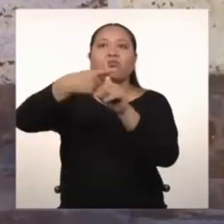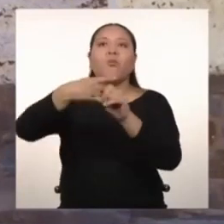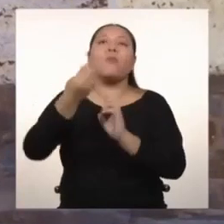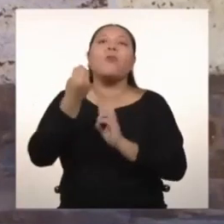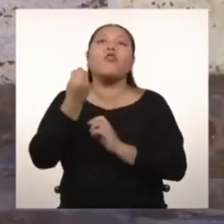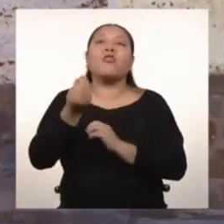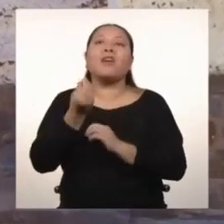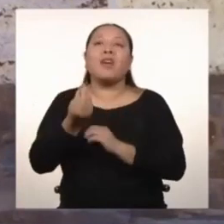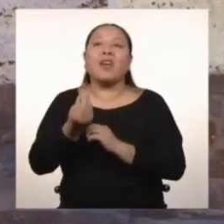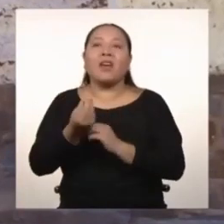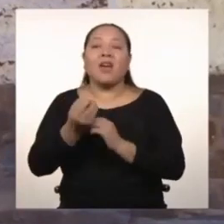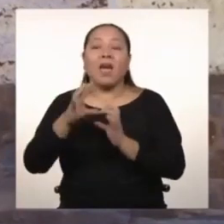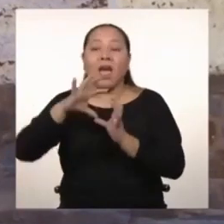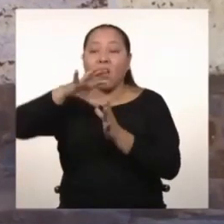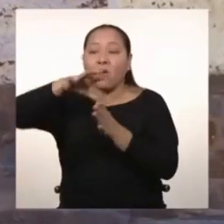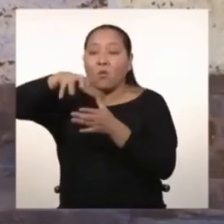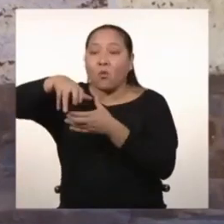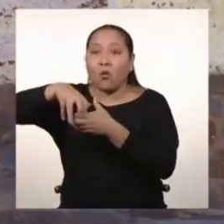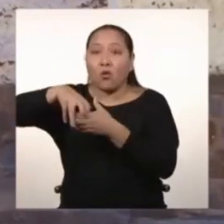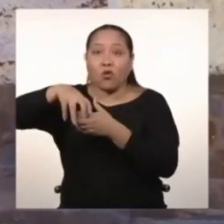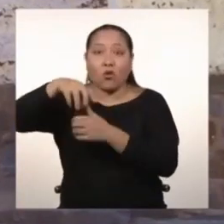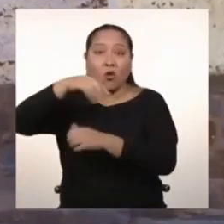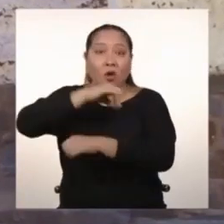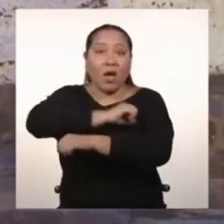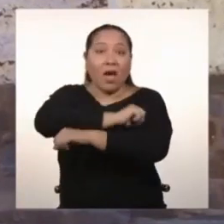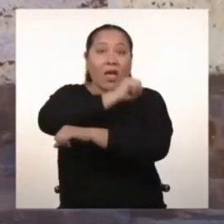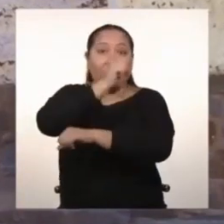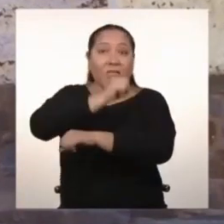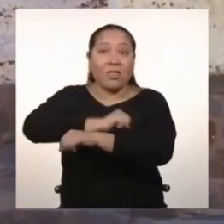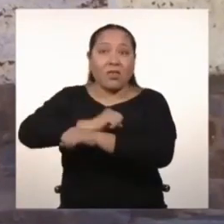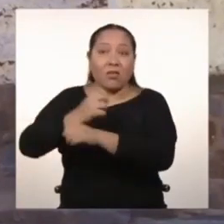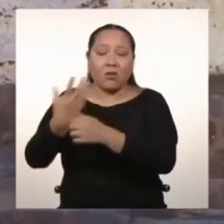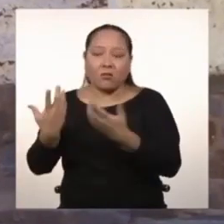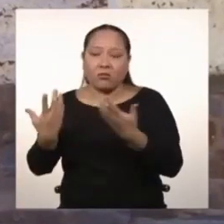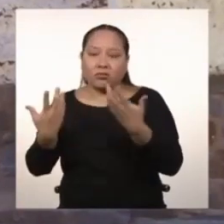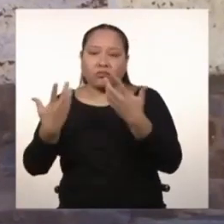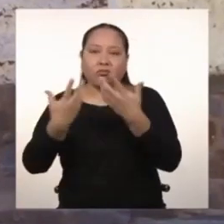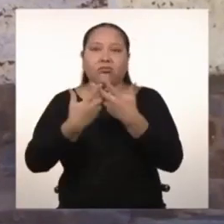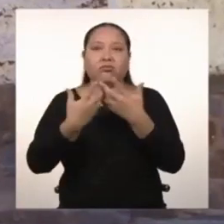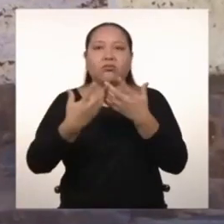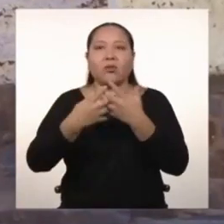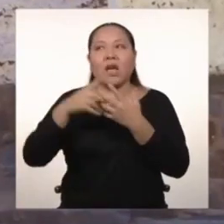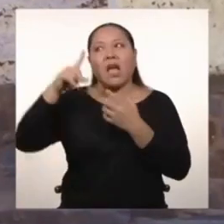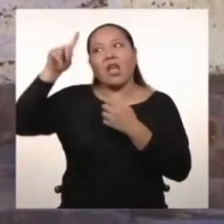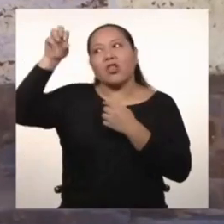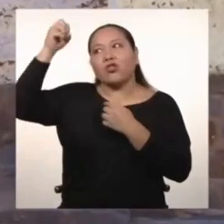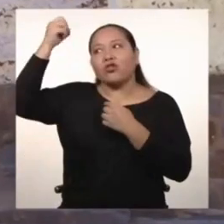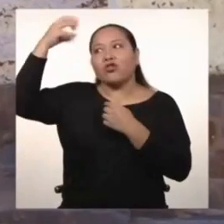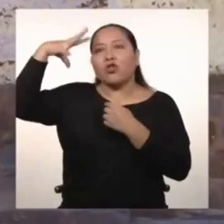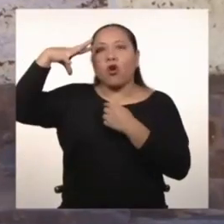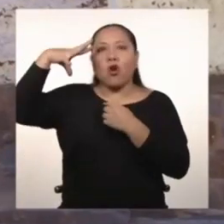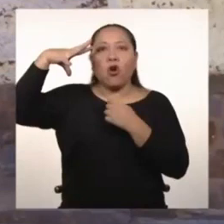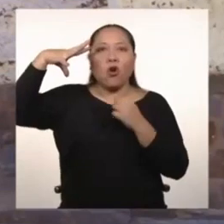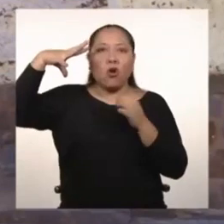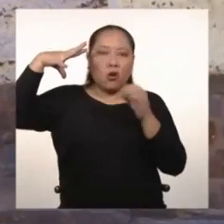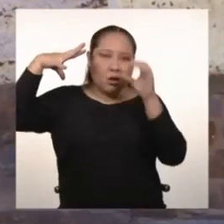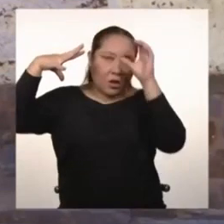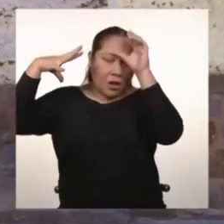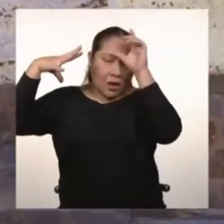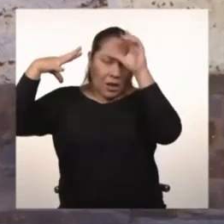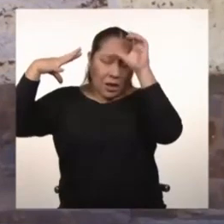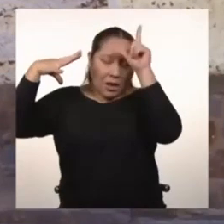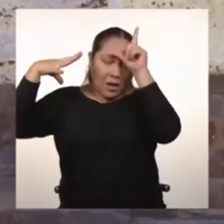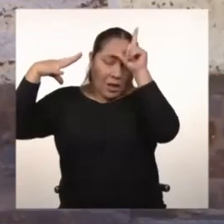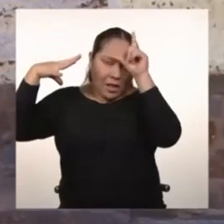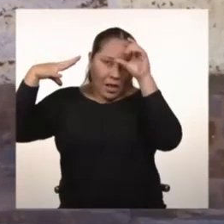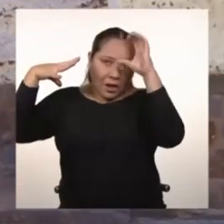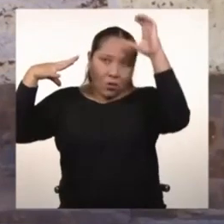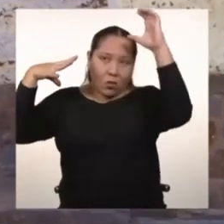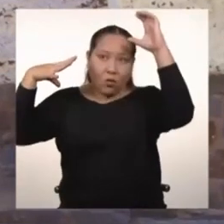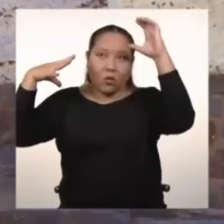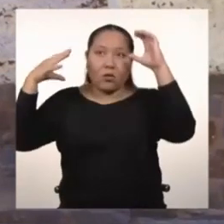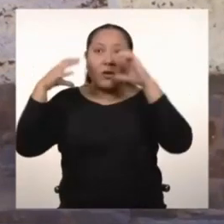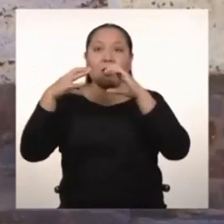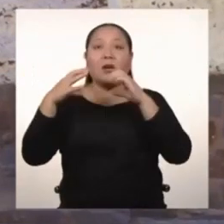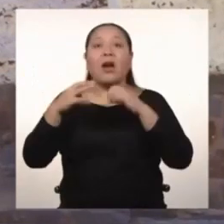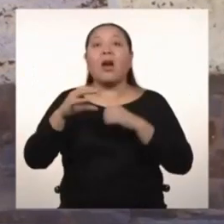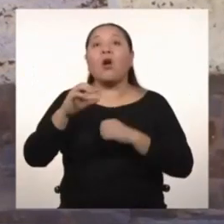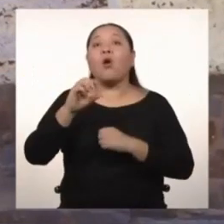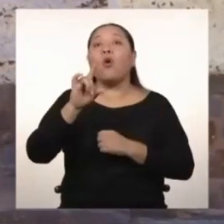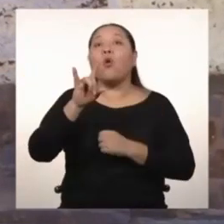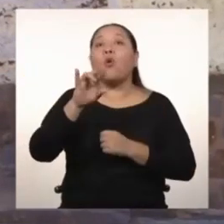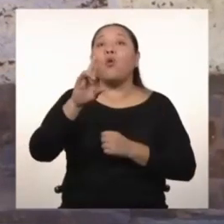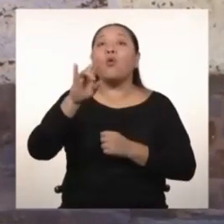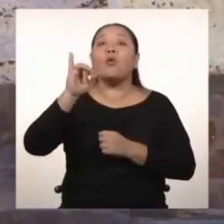mundo andino tiene esa dualidad presente, ¿no? El sol, la luna, pero también Urin, Anan,